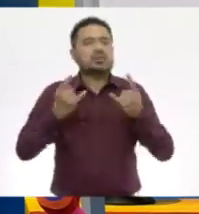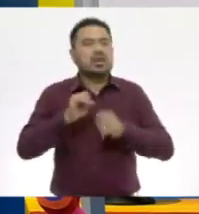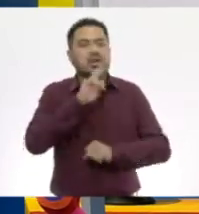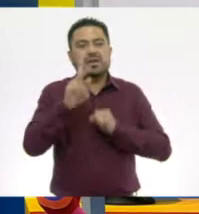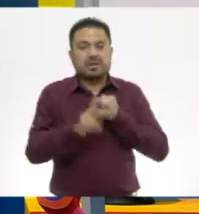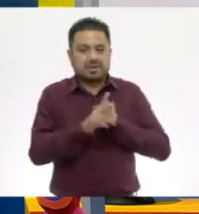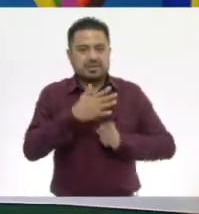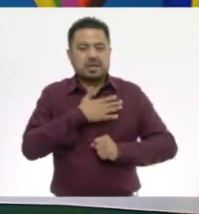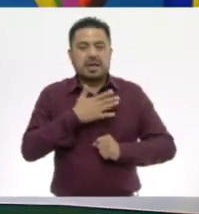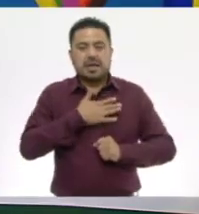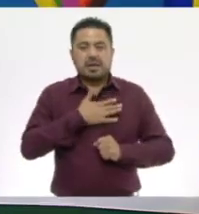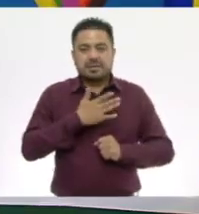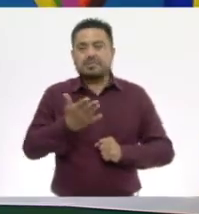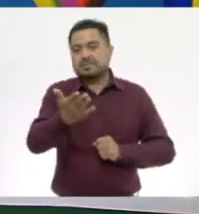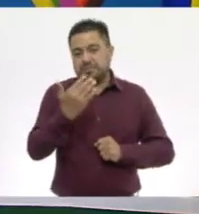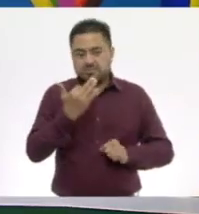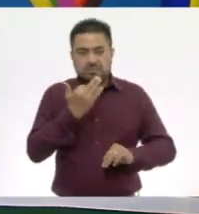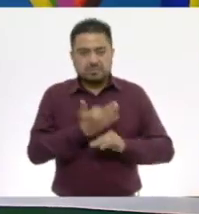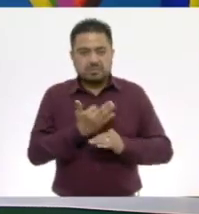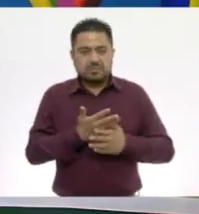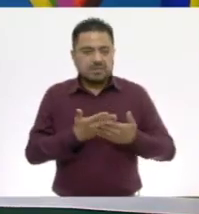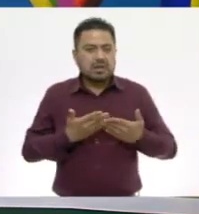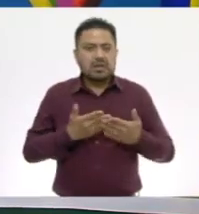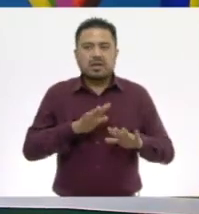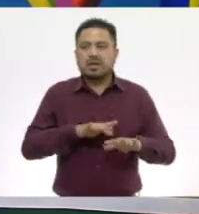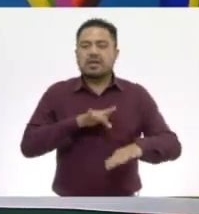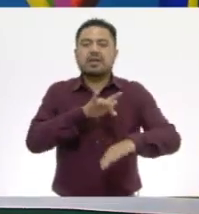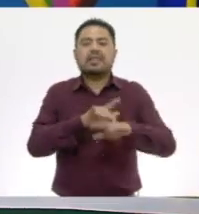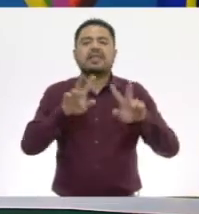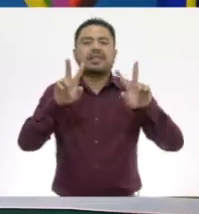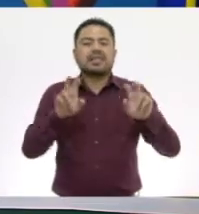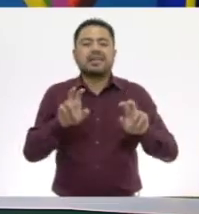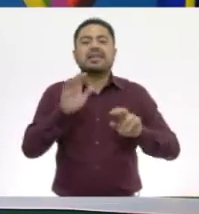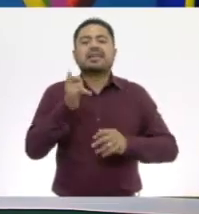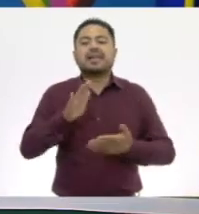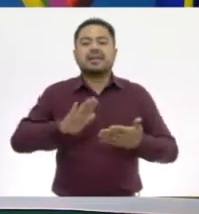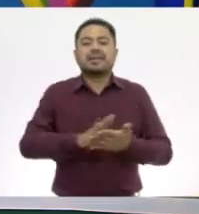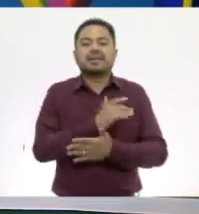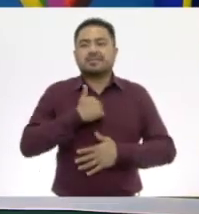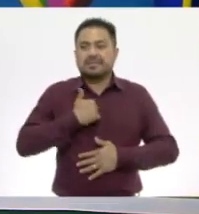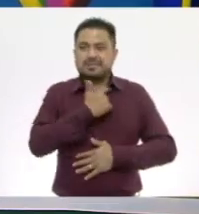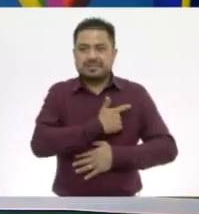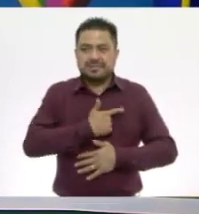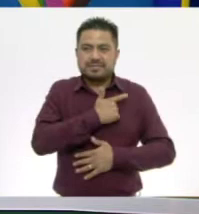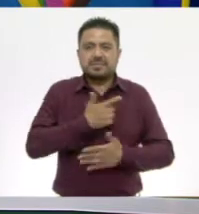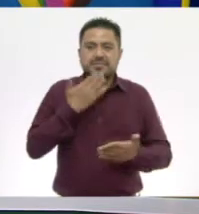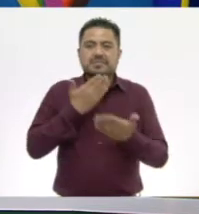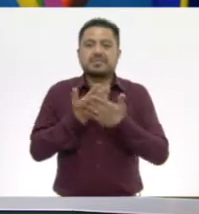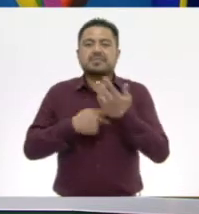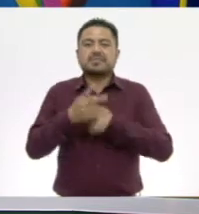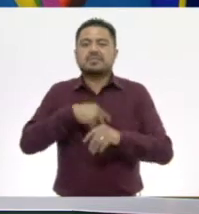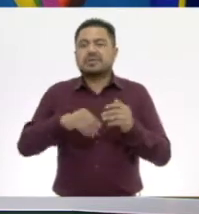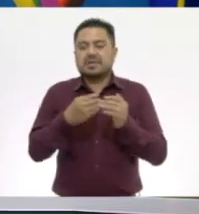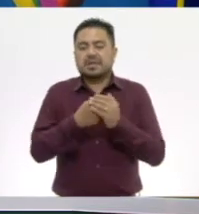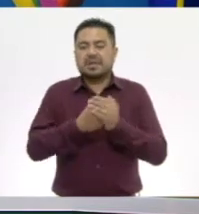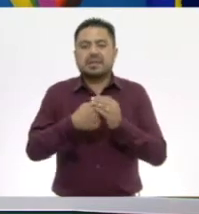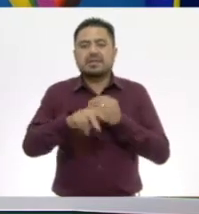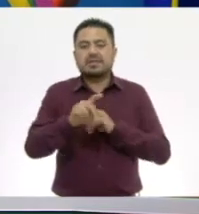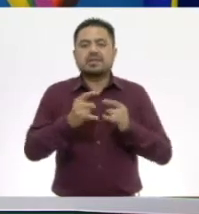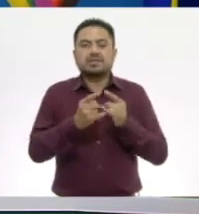país. Así es que vamos a retomar nuestro tema. Y pues me da mucho gusto darles la bienvenida a su clase de